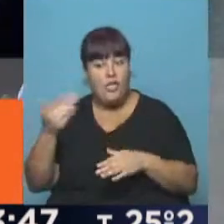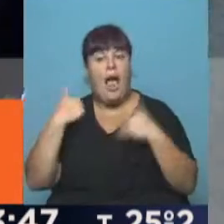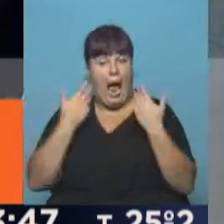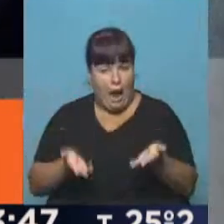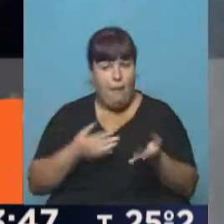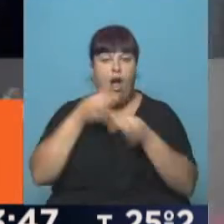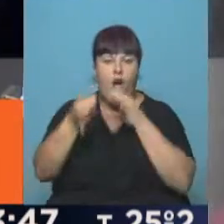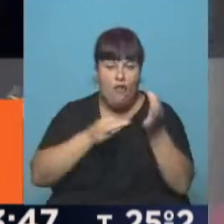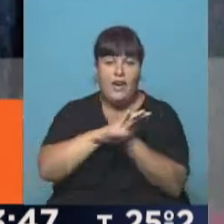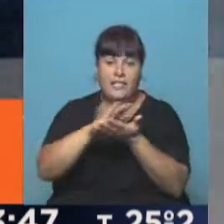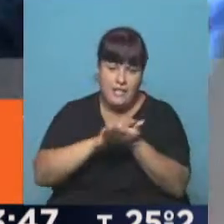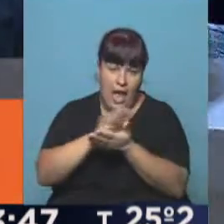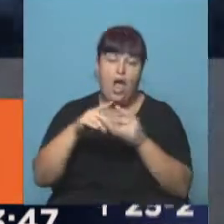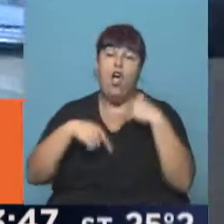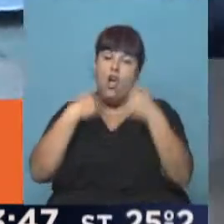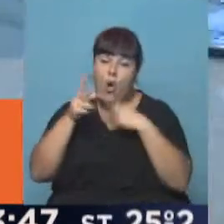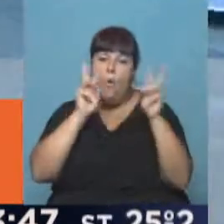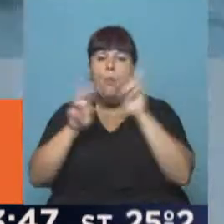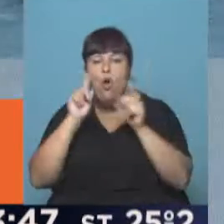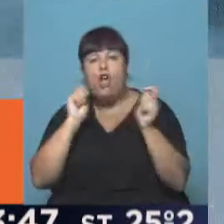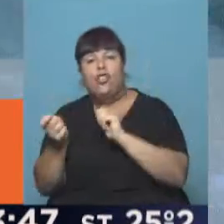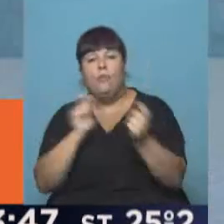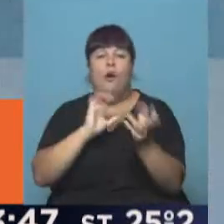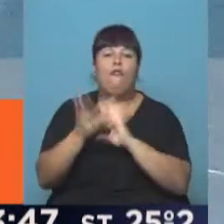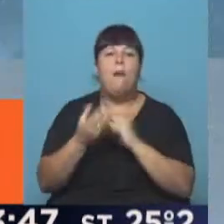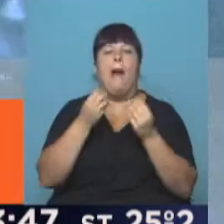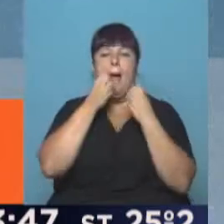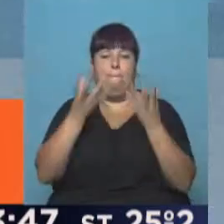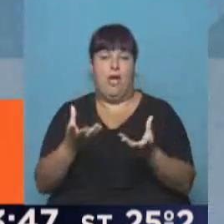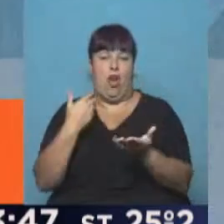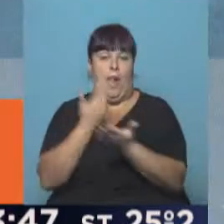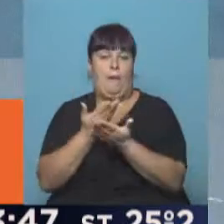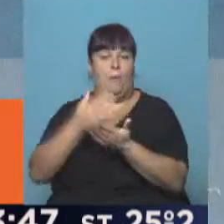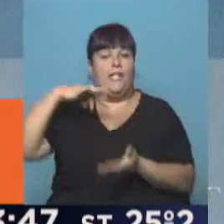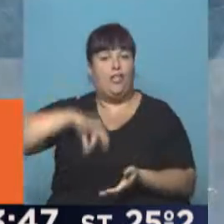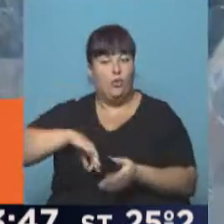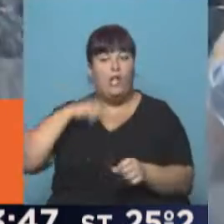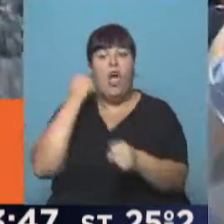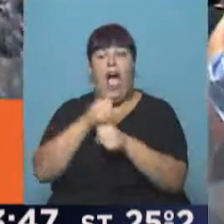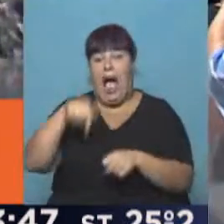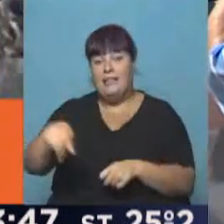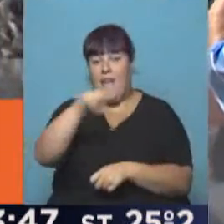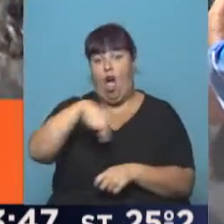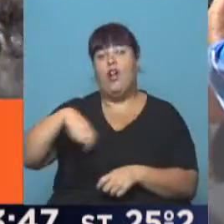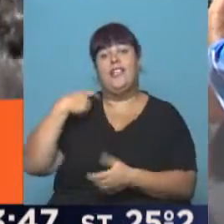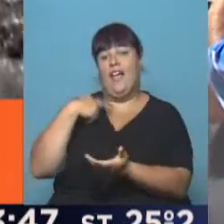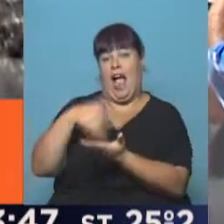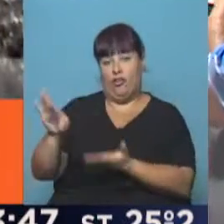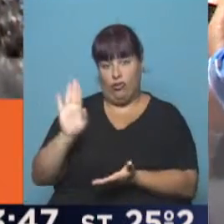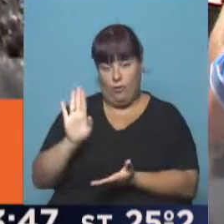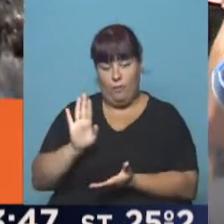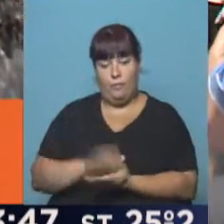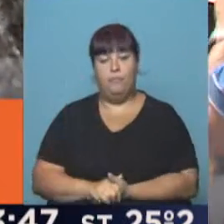dispuesto a dialogar y a seguir buscando alternativas para mejorar la propuesta salarial hasta ahora rechazada por los sindicatos